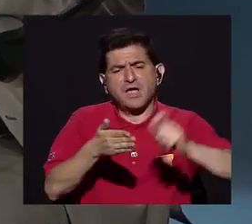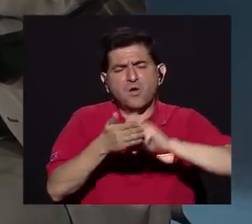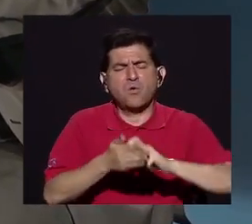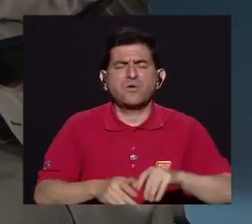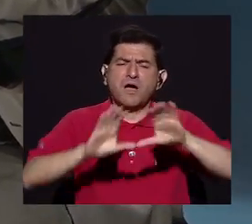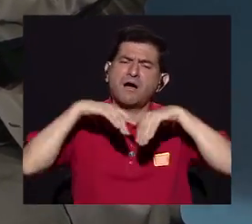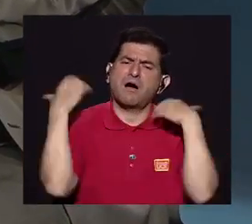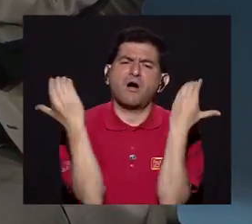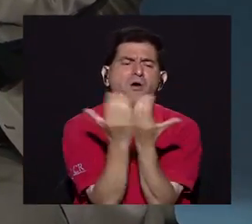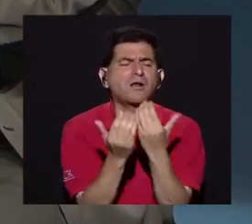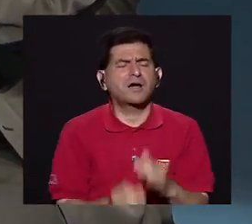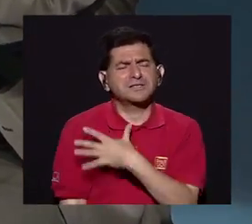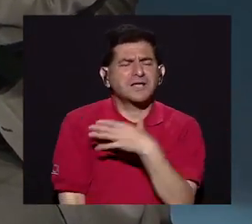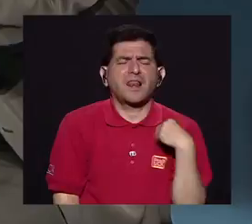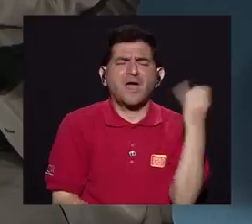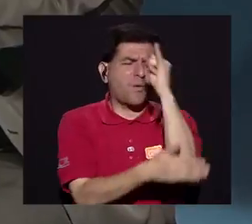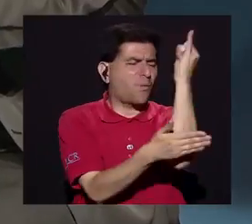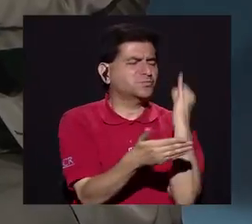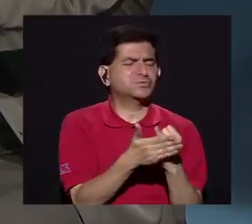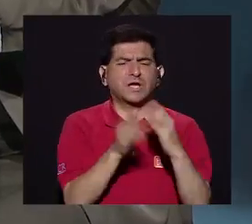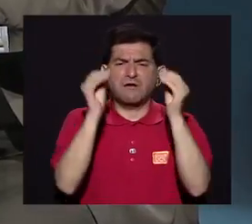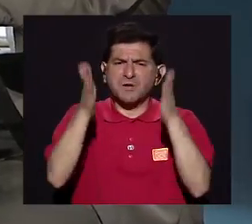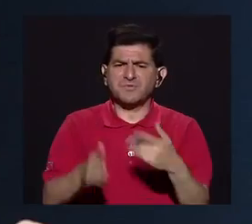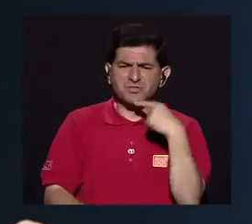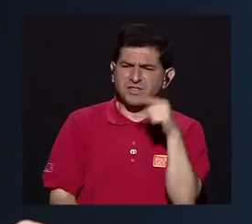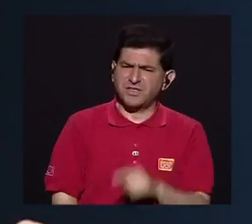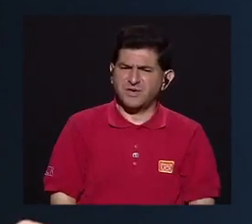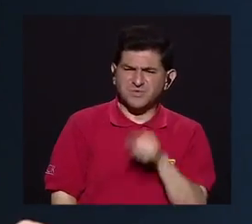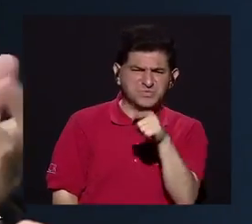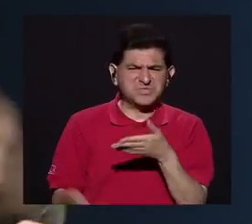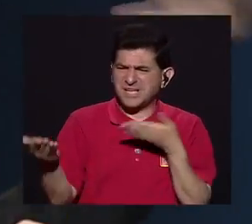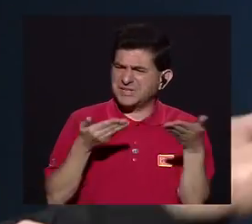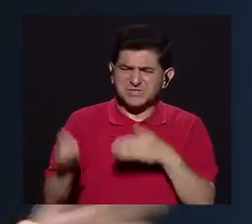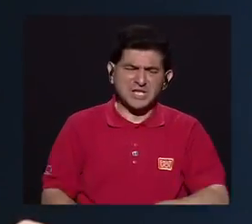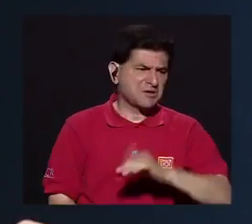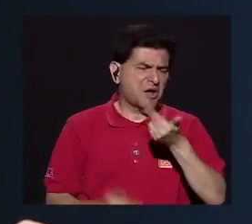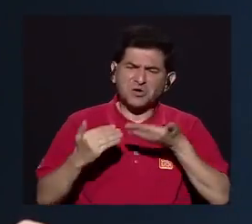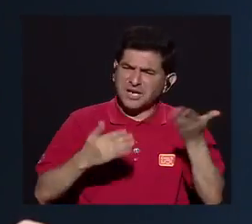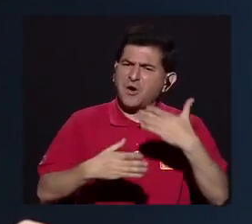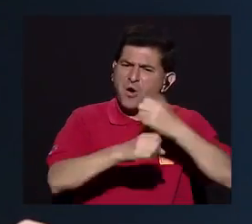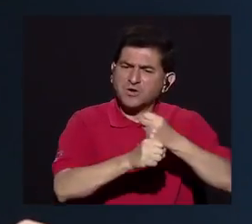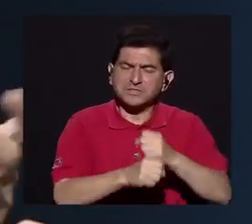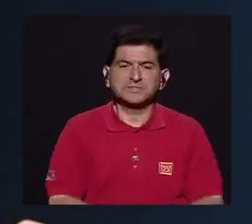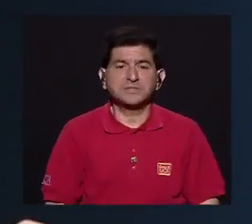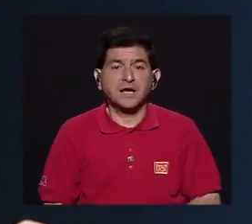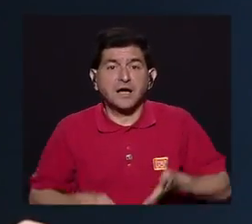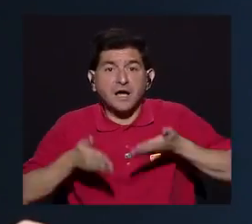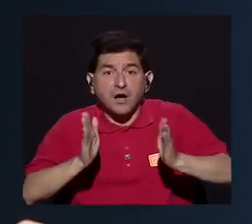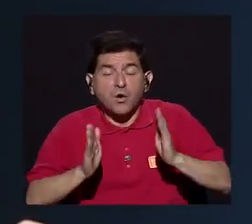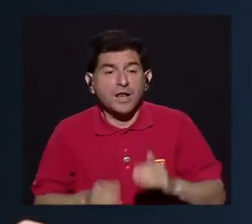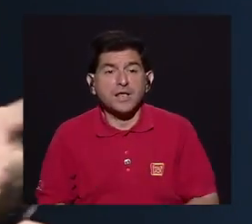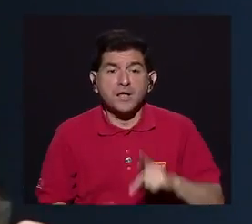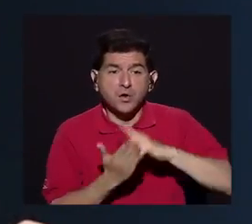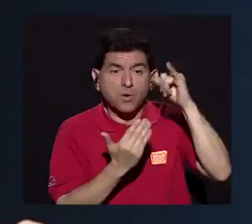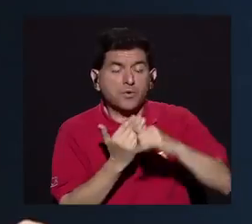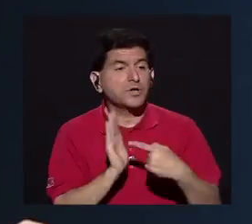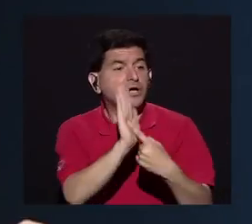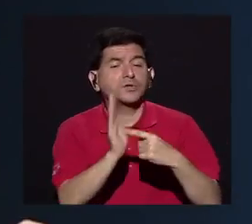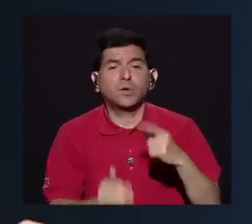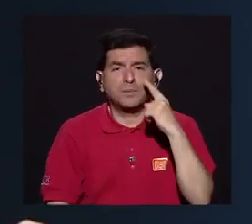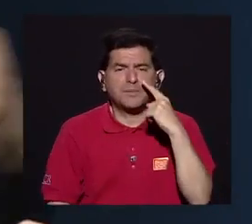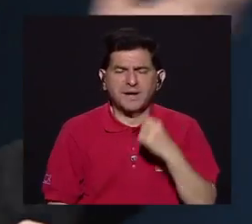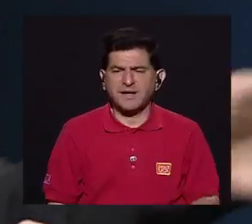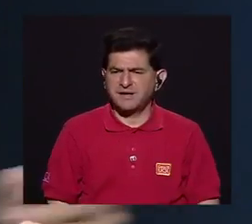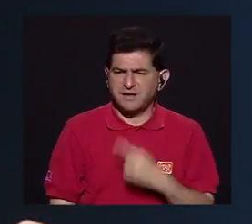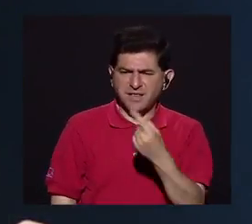en una clase, le encantaba dibujar, llegó el maestro y le dijo, no sirves para eso, ¿no? Dedícate a otra cosa. El hijo que llegó entusiasmado con un proyecto con el papá le dijo,